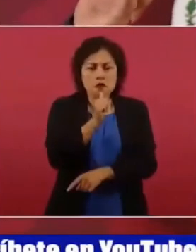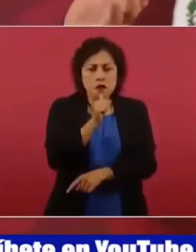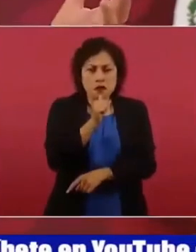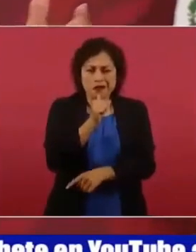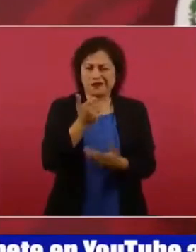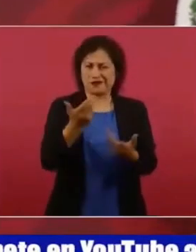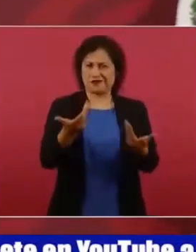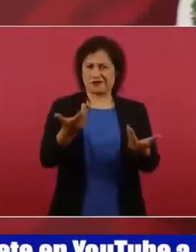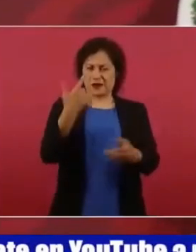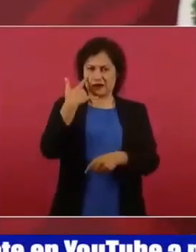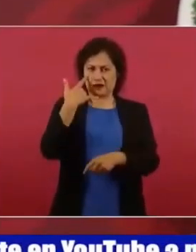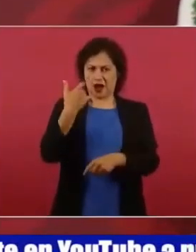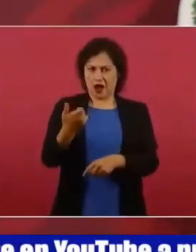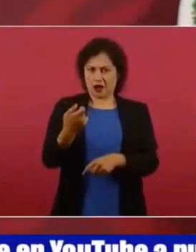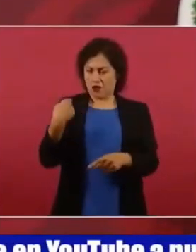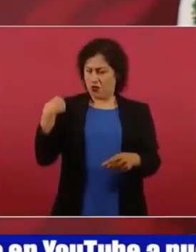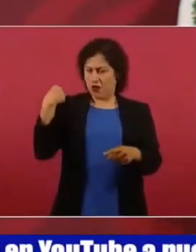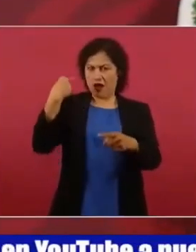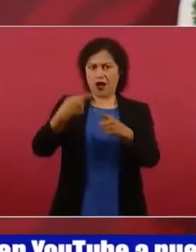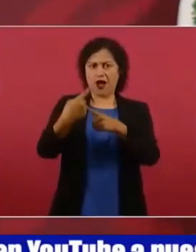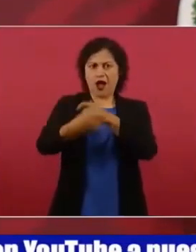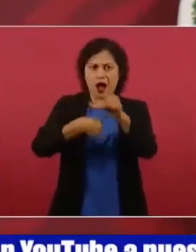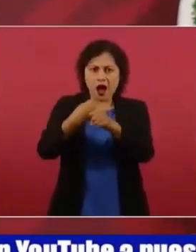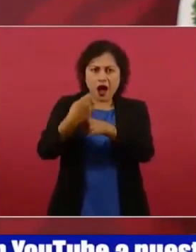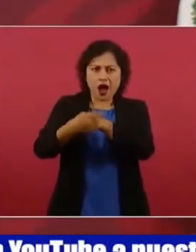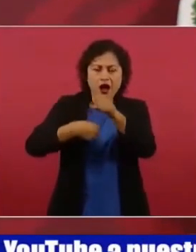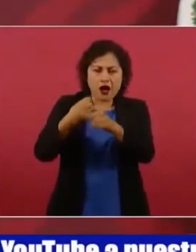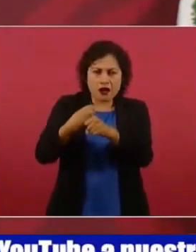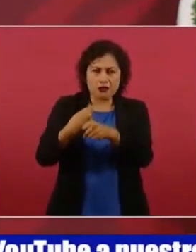Está rarísimo.